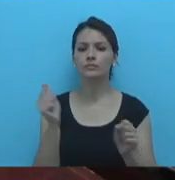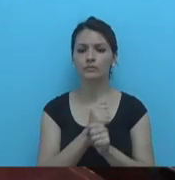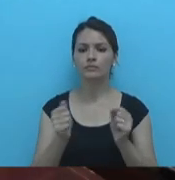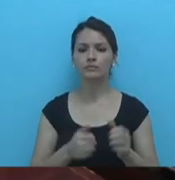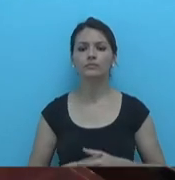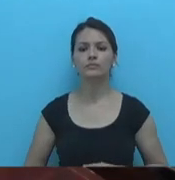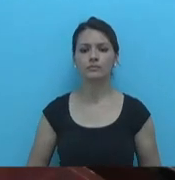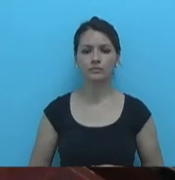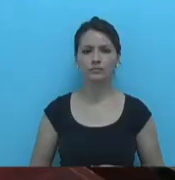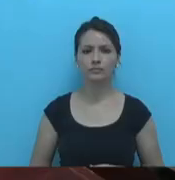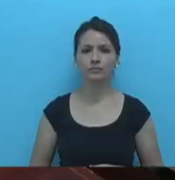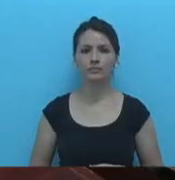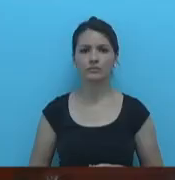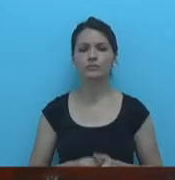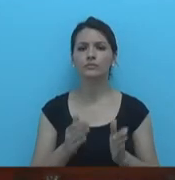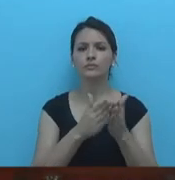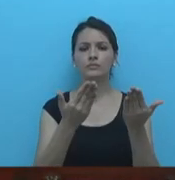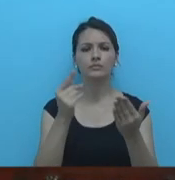aprobado. Expediente